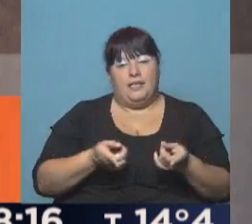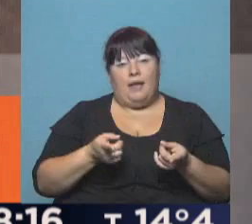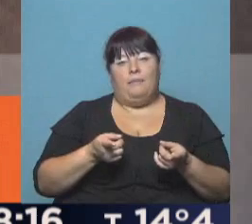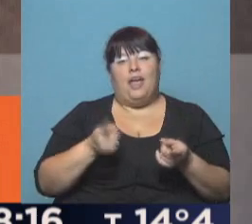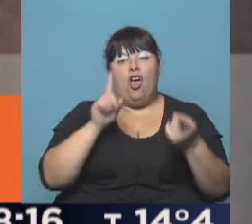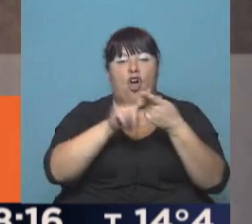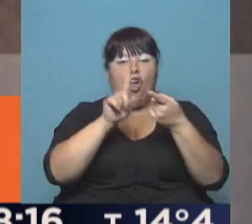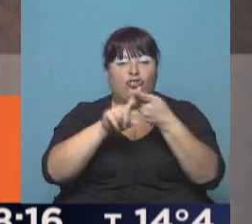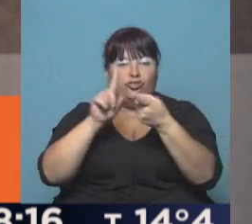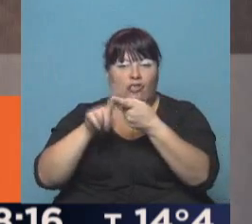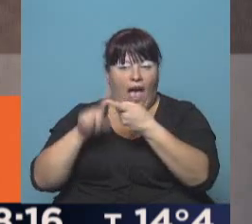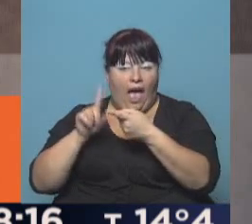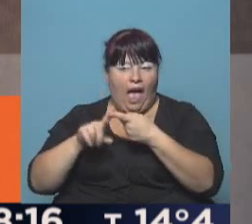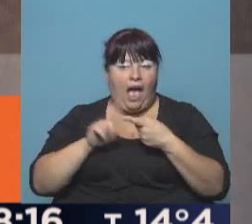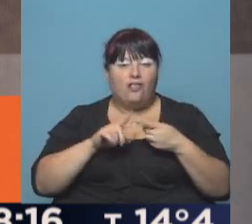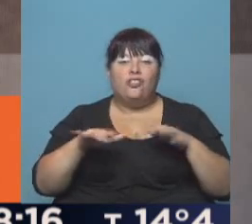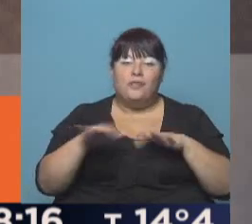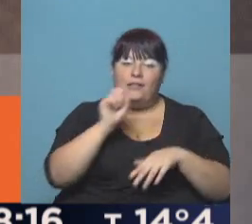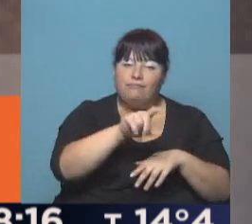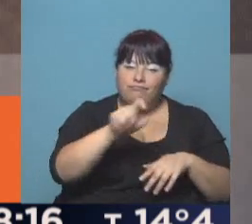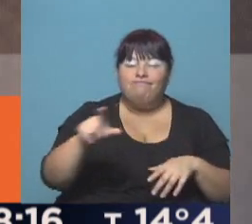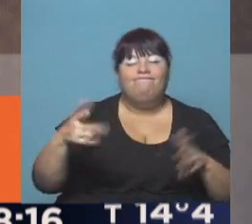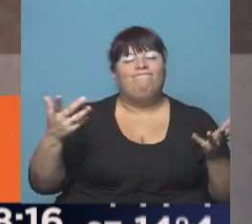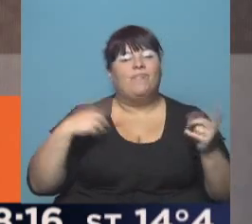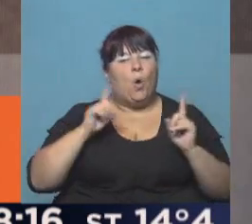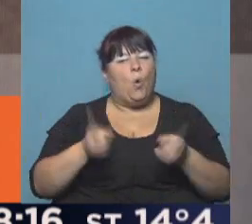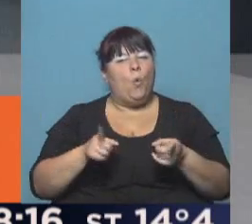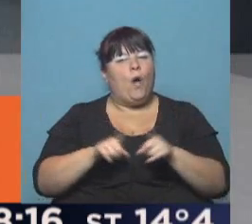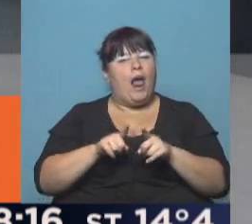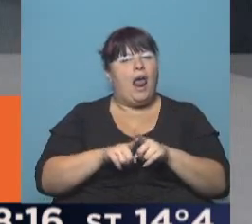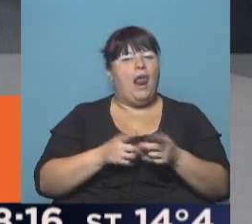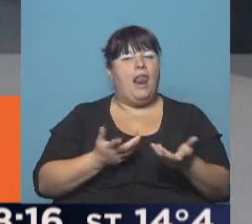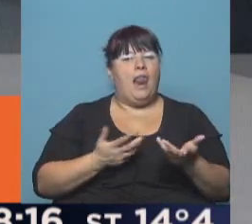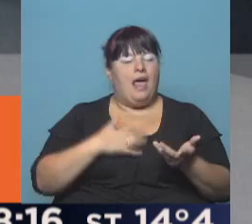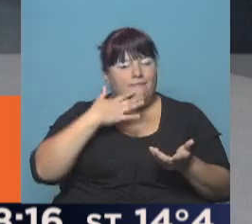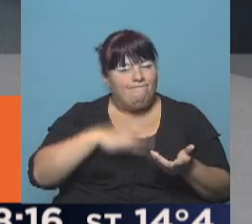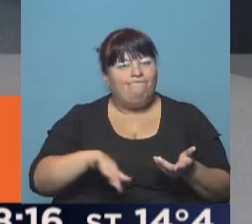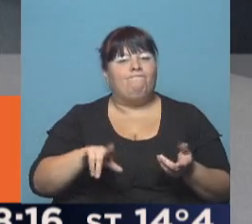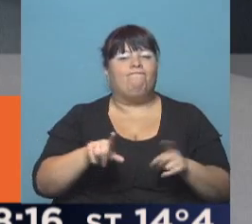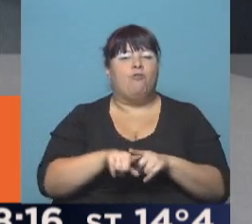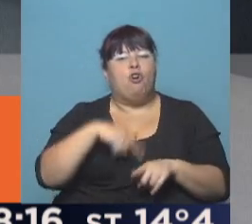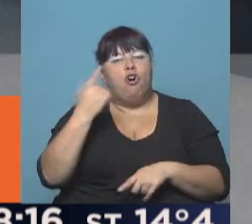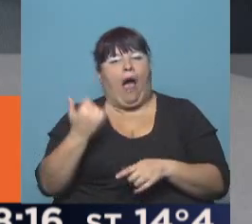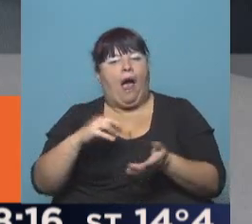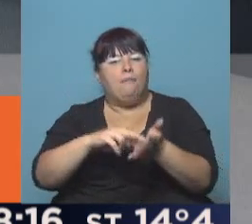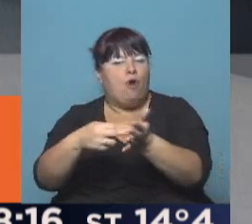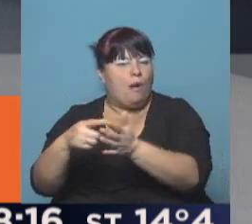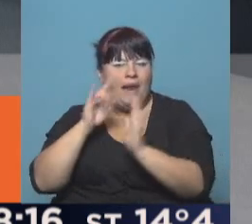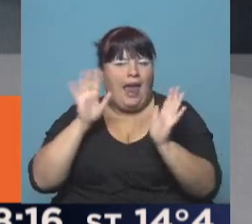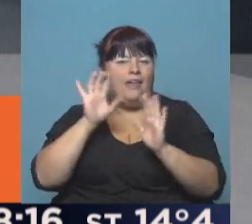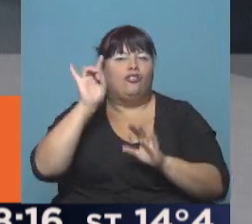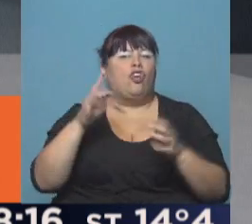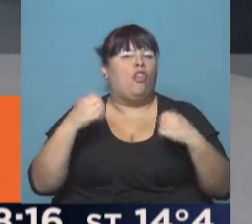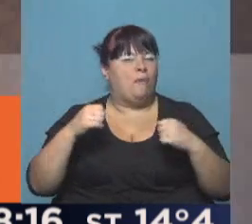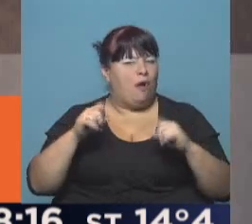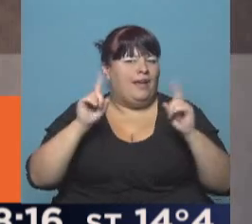estar en contacto con esa realidad hace que bueno que uno empiece a entender otras problemáticas que no tienen que ver sólo con